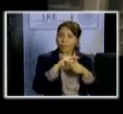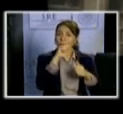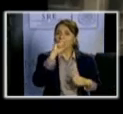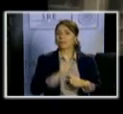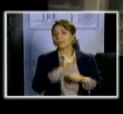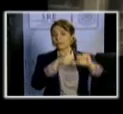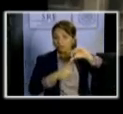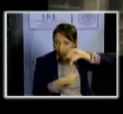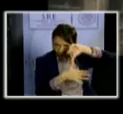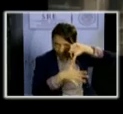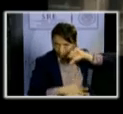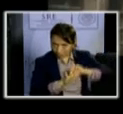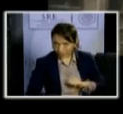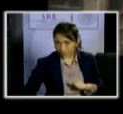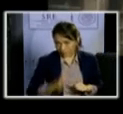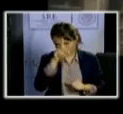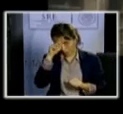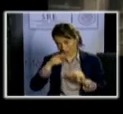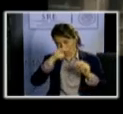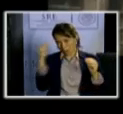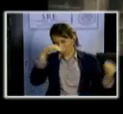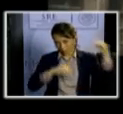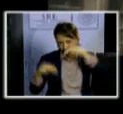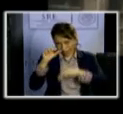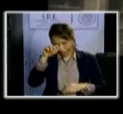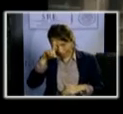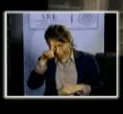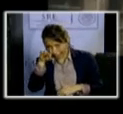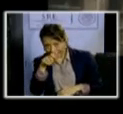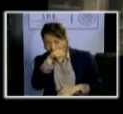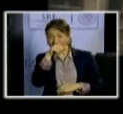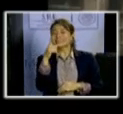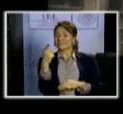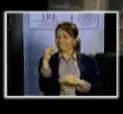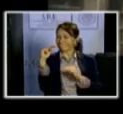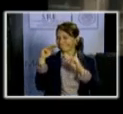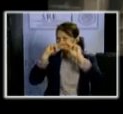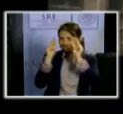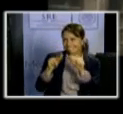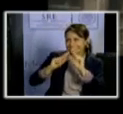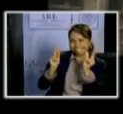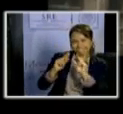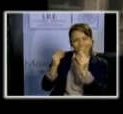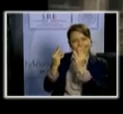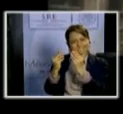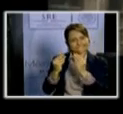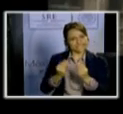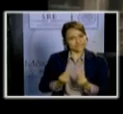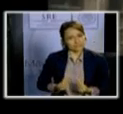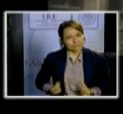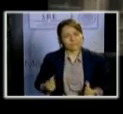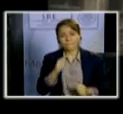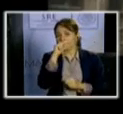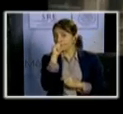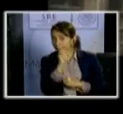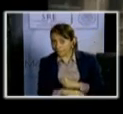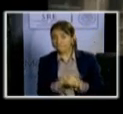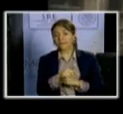el deshielo glacial pone un importante estrés hídrico en las ciudades y una mucho mayor desecación en la